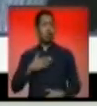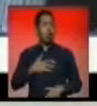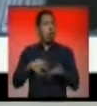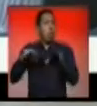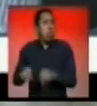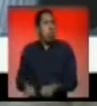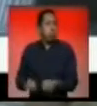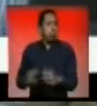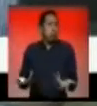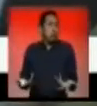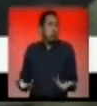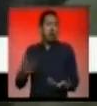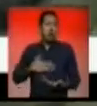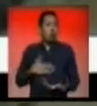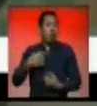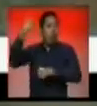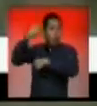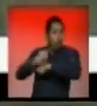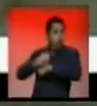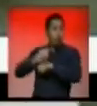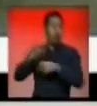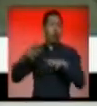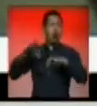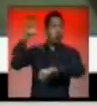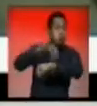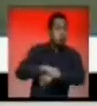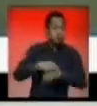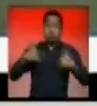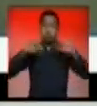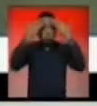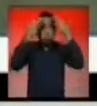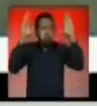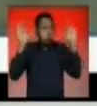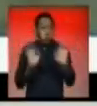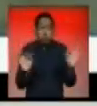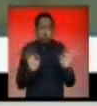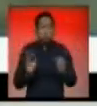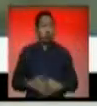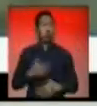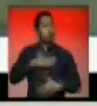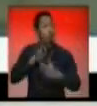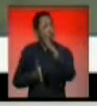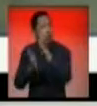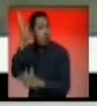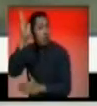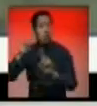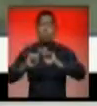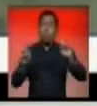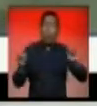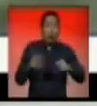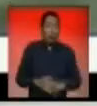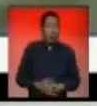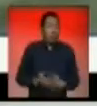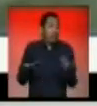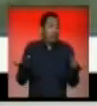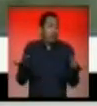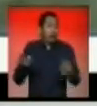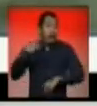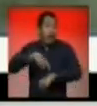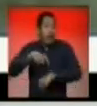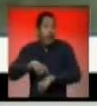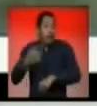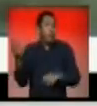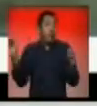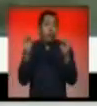retenido. No tengo ninguna orden de detención, por lo menos que yo sepa. Me estoy yendo, pero obviamente todo esto con ánimo de darles tiempo y de